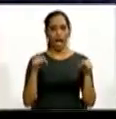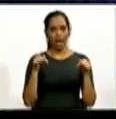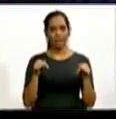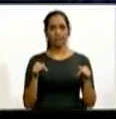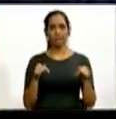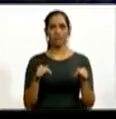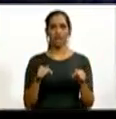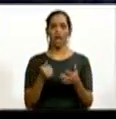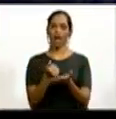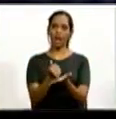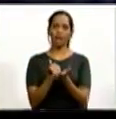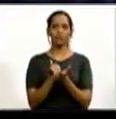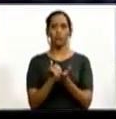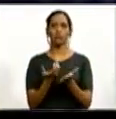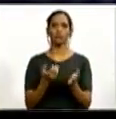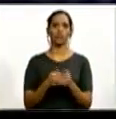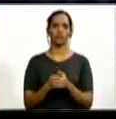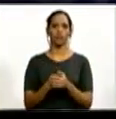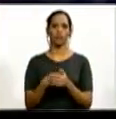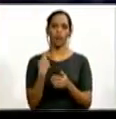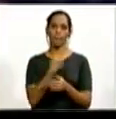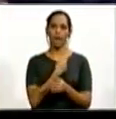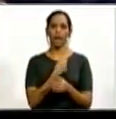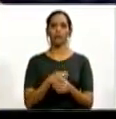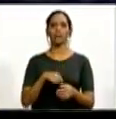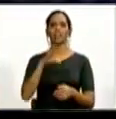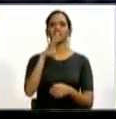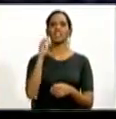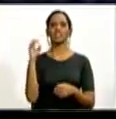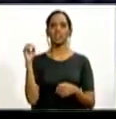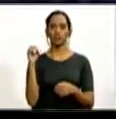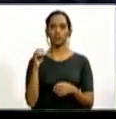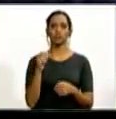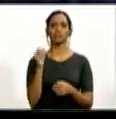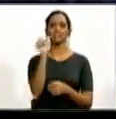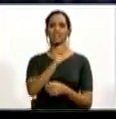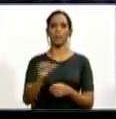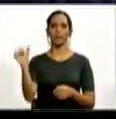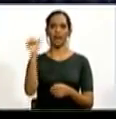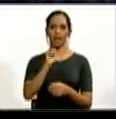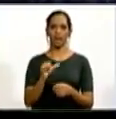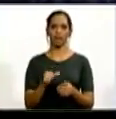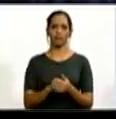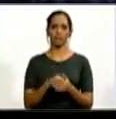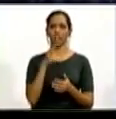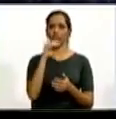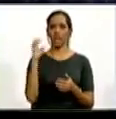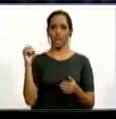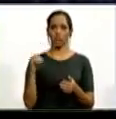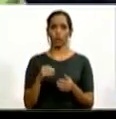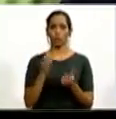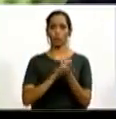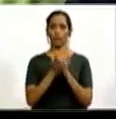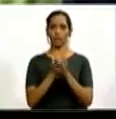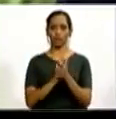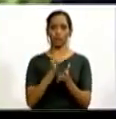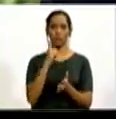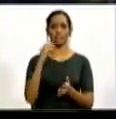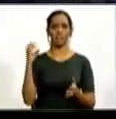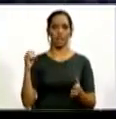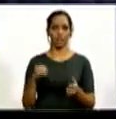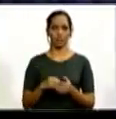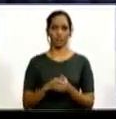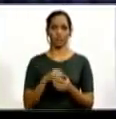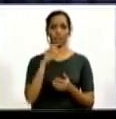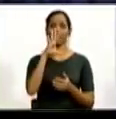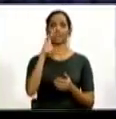al ayudante, lo que le pagan son 500 bolívares semanal. 500 bolívares cuando una harina pan ya cuesta 100. Estamos hablando de 500 mil